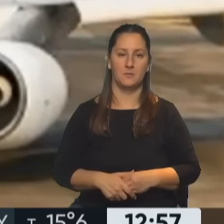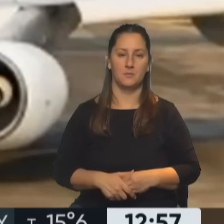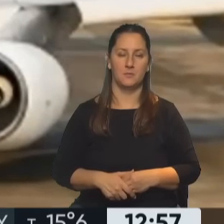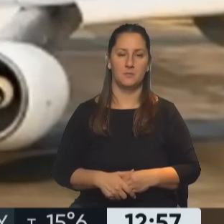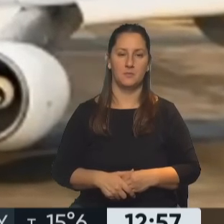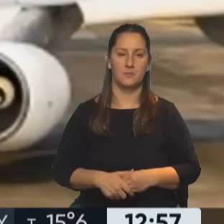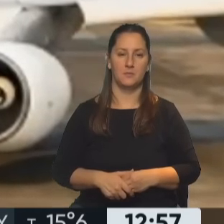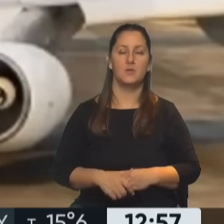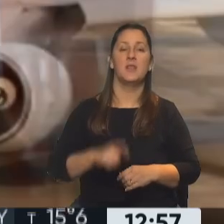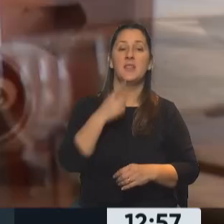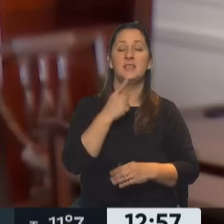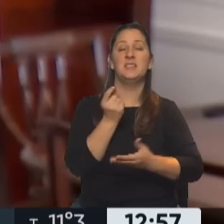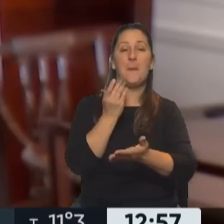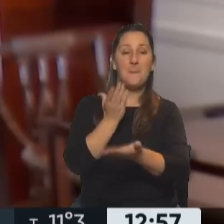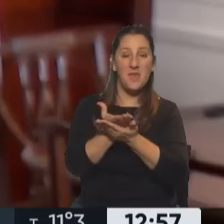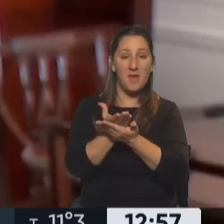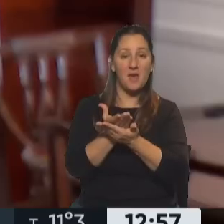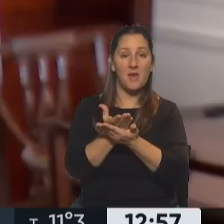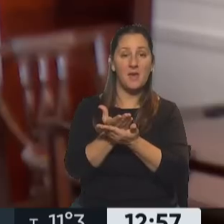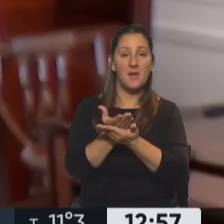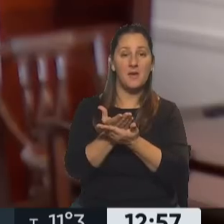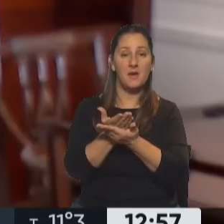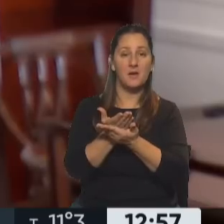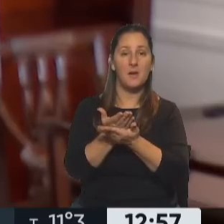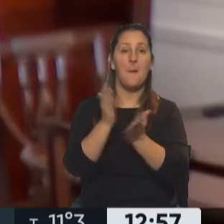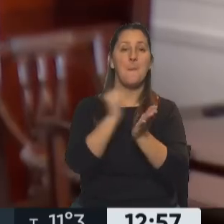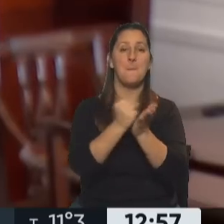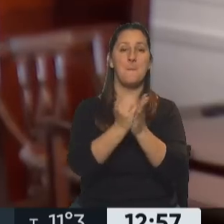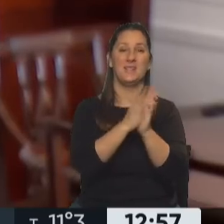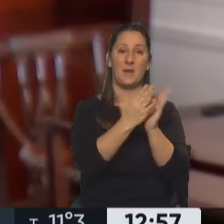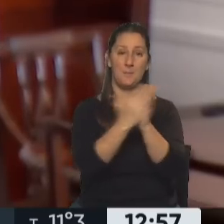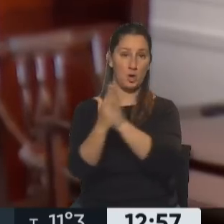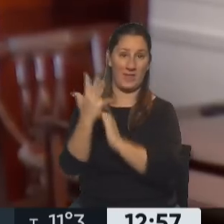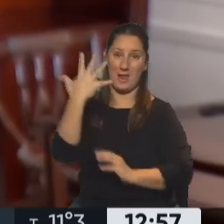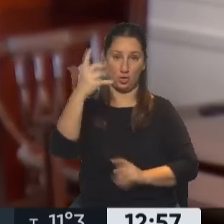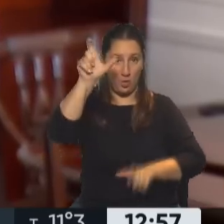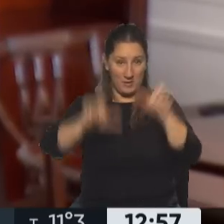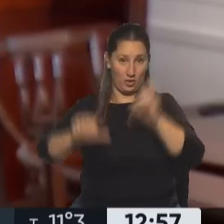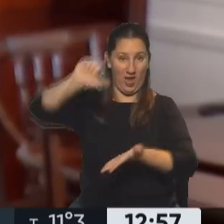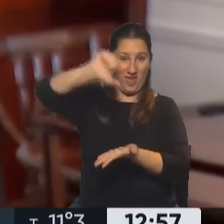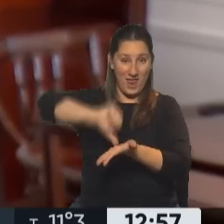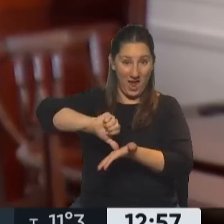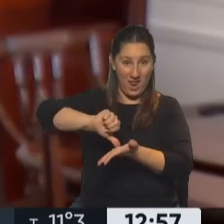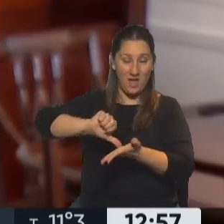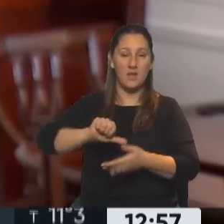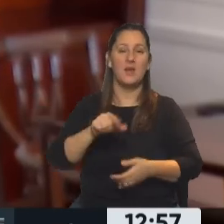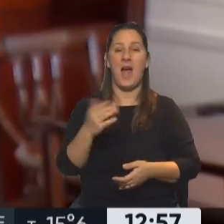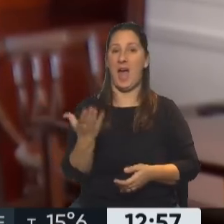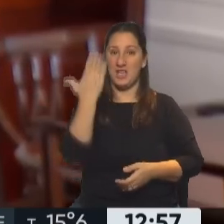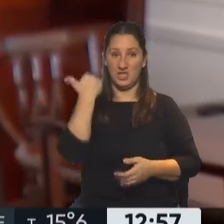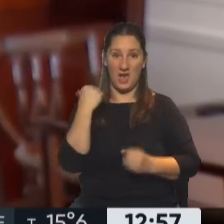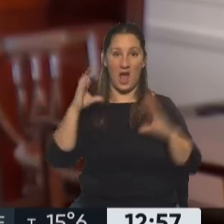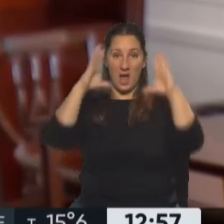impide o se solicita los pasaportes de los cinco iraníes, y anoche